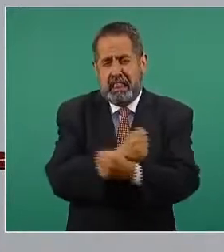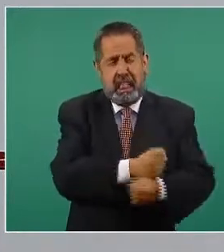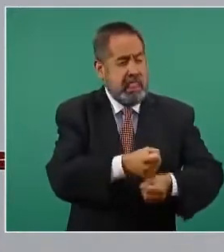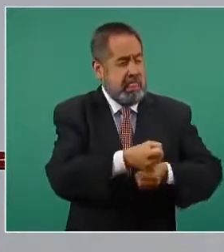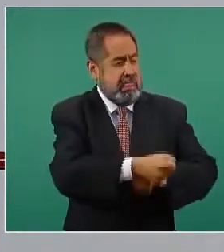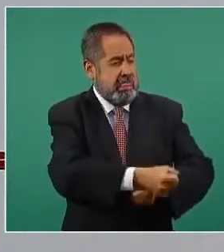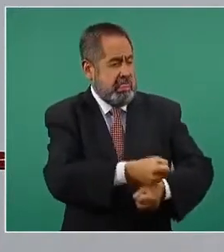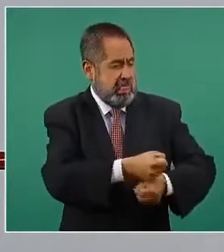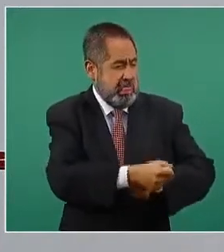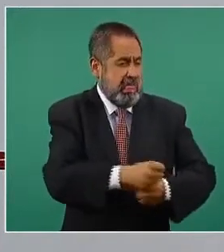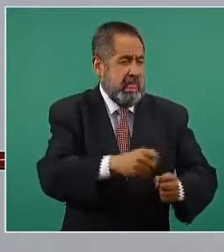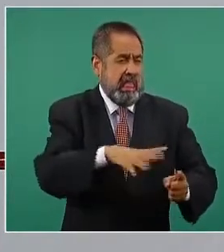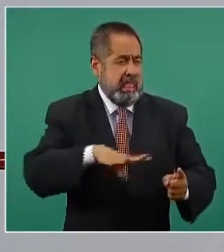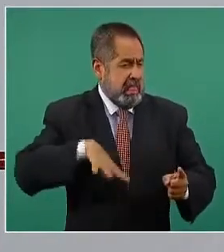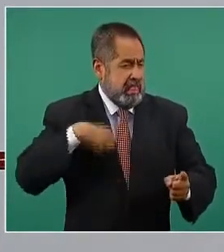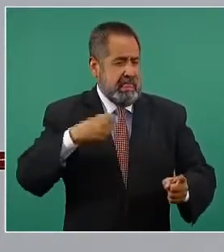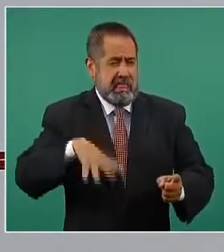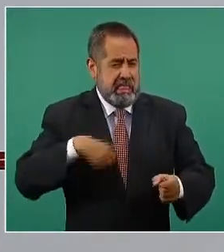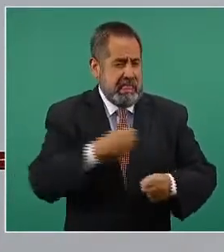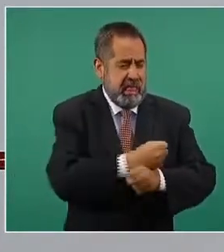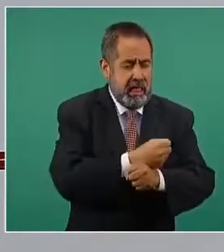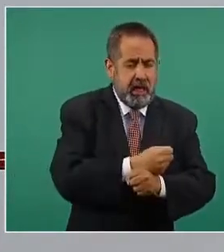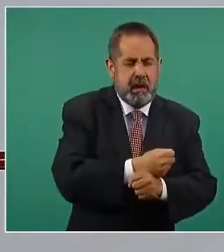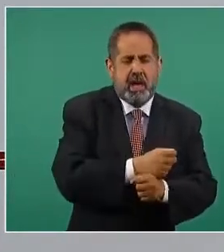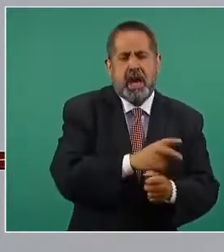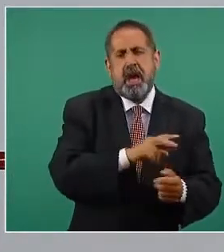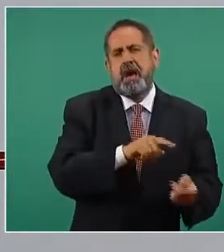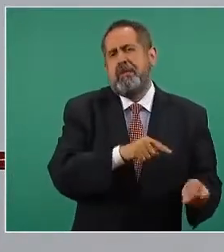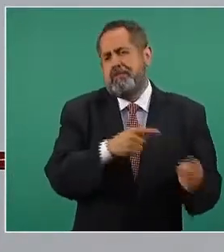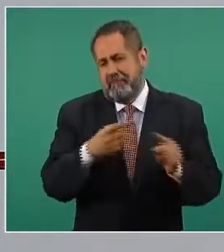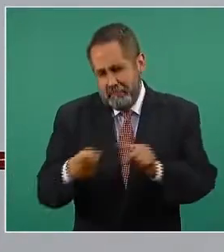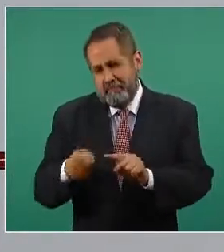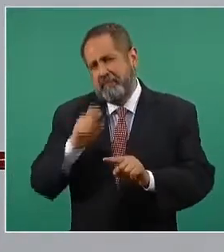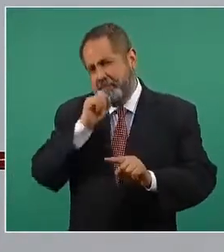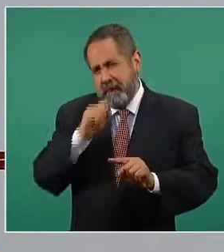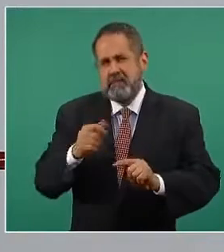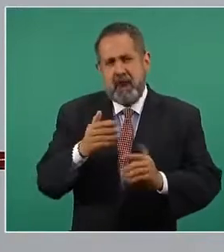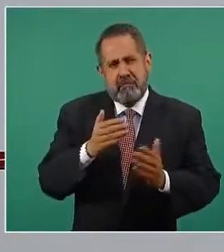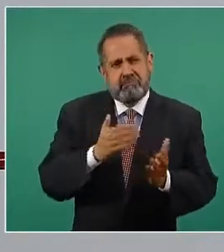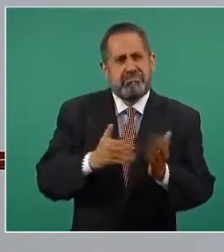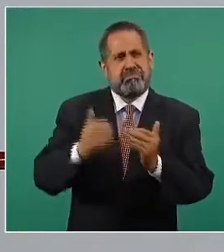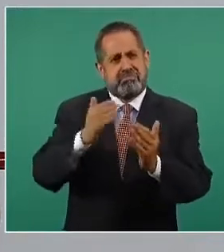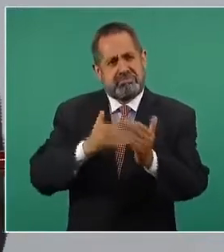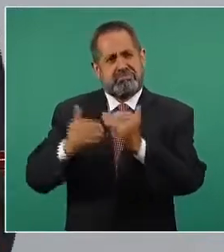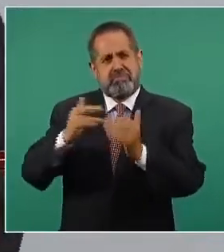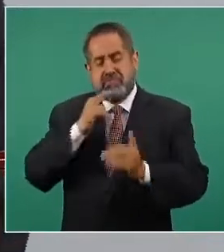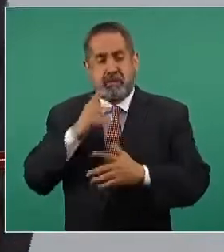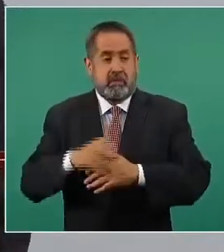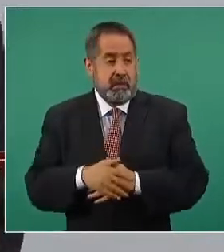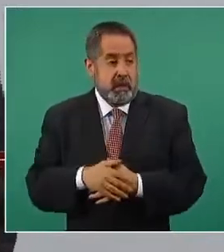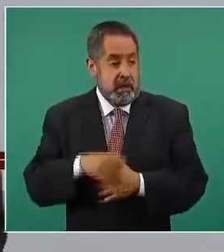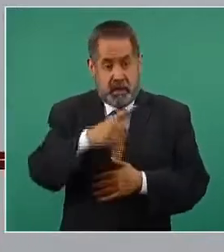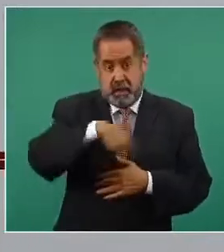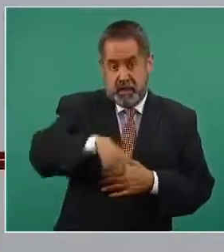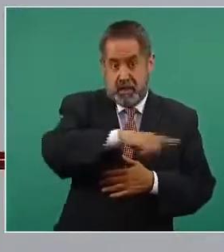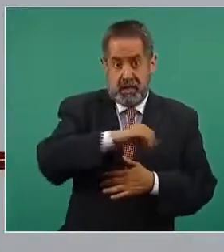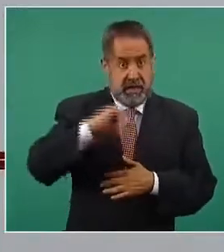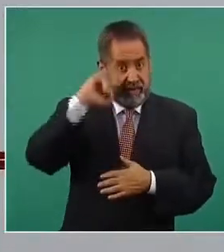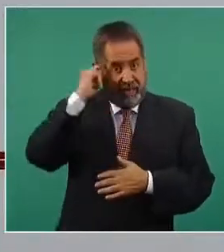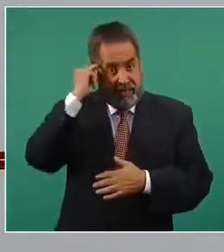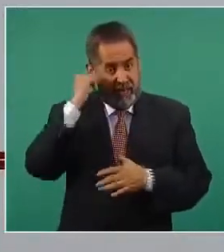explotación, pero también progreso. En esos 300 años, la población indígena, de por